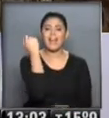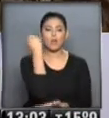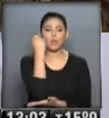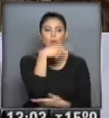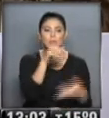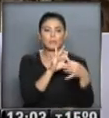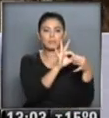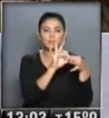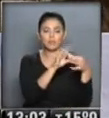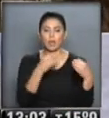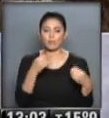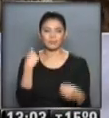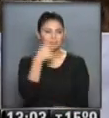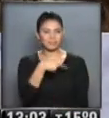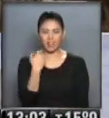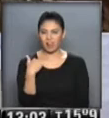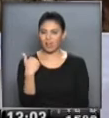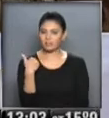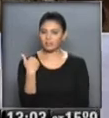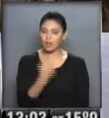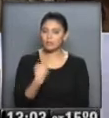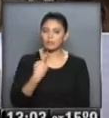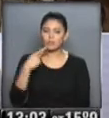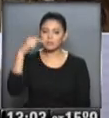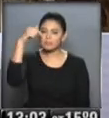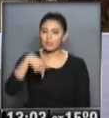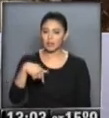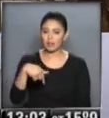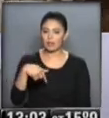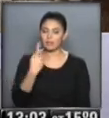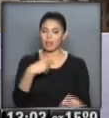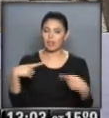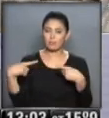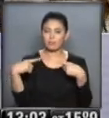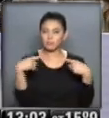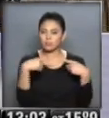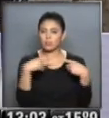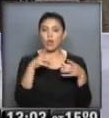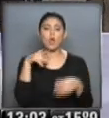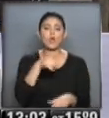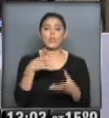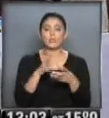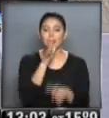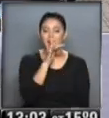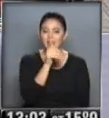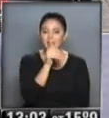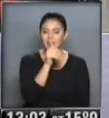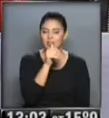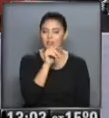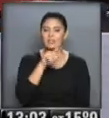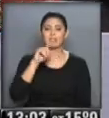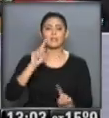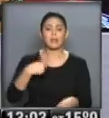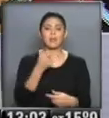lo enmarcamos en esta disputa aparente contra el Grupo Clarín, el posicionamiento